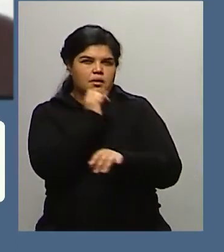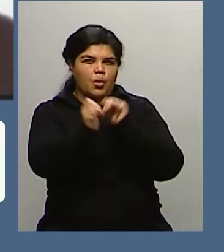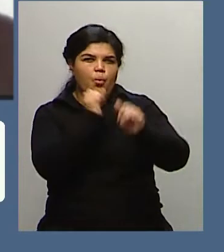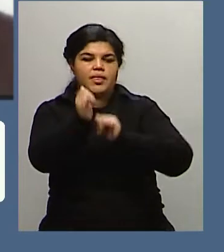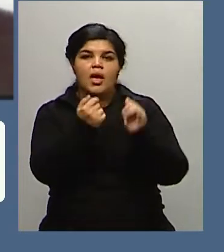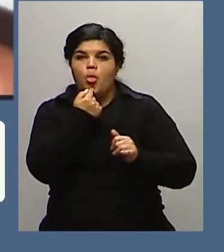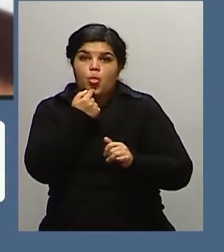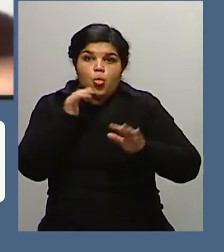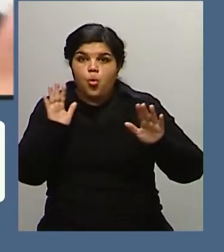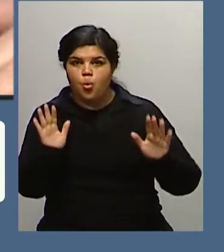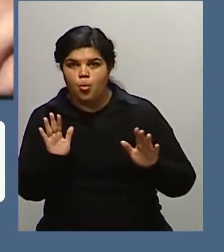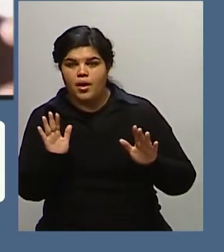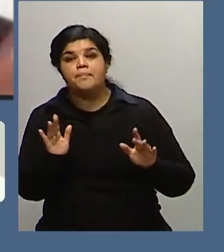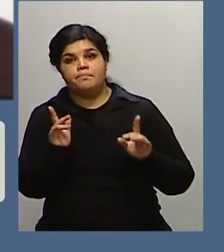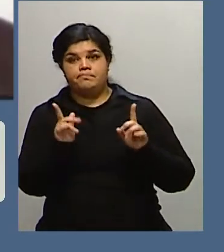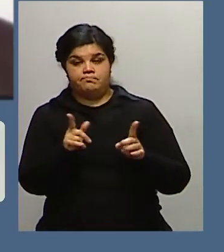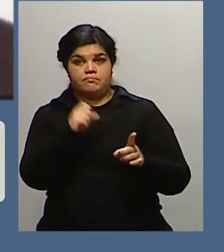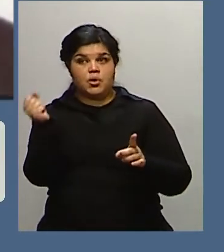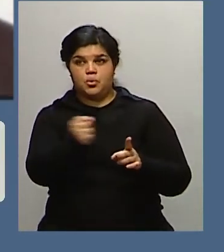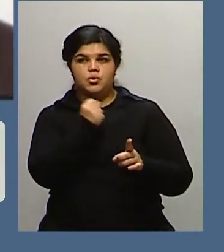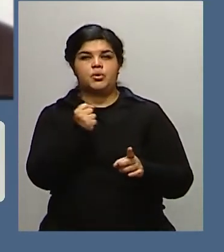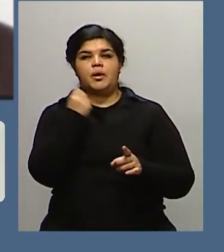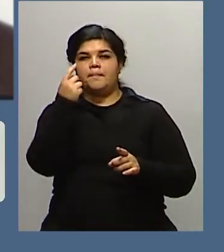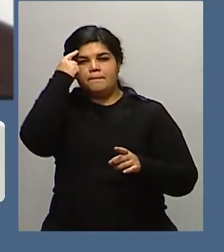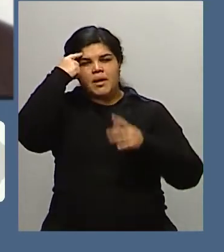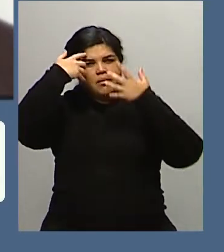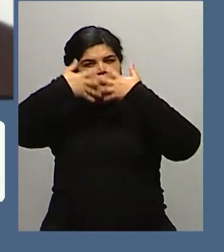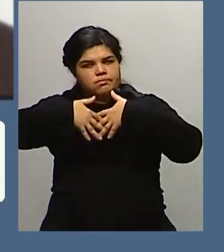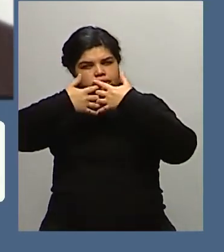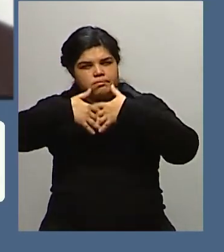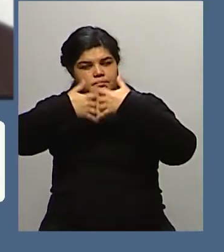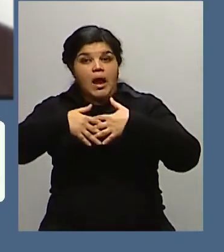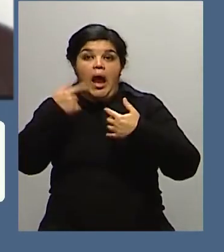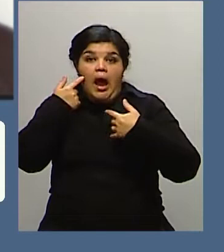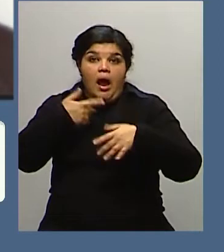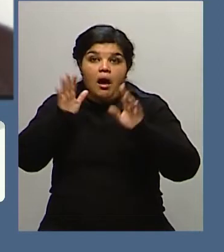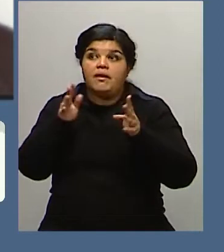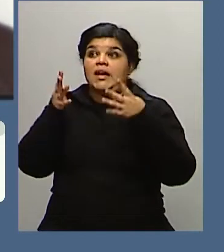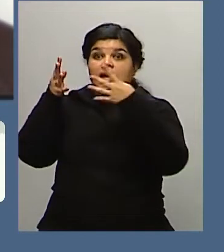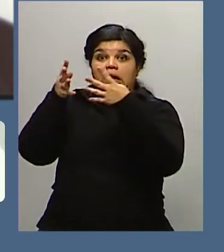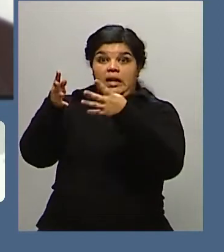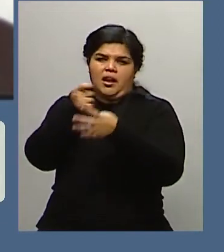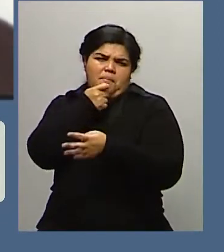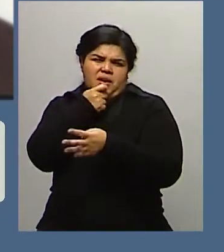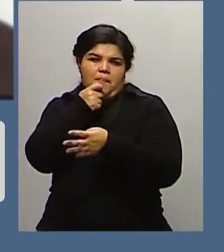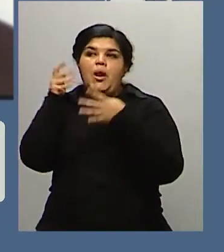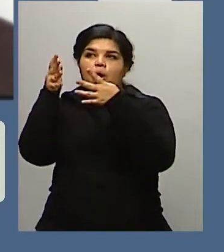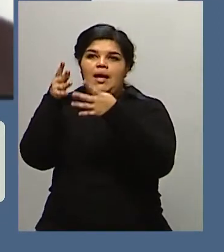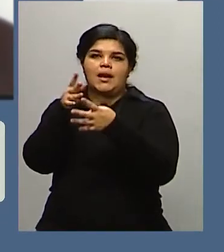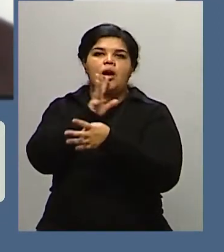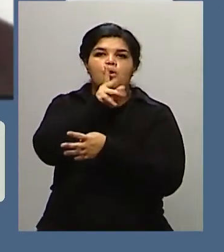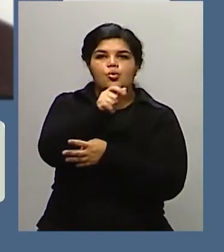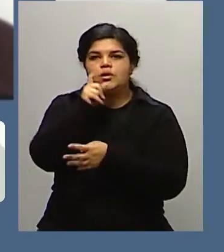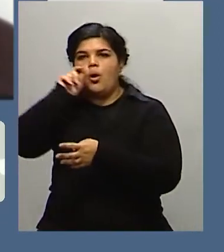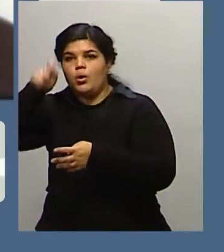pasa? Uno podría hacer ejercicio intelectual simplemente de si la guerra terminara mañana. Sí. Es probable que